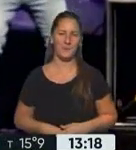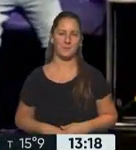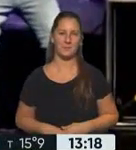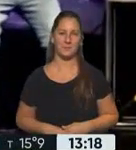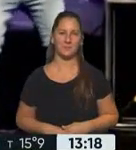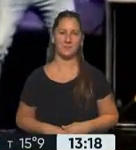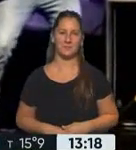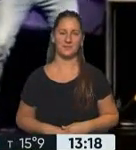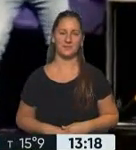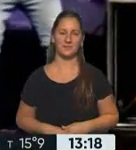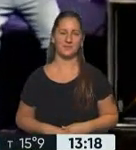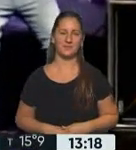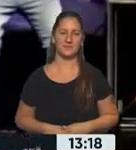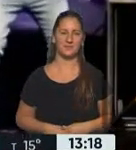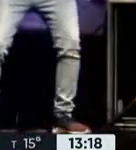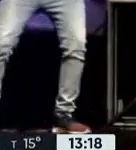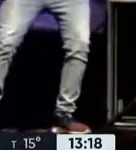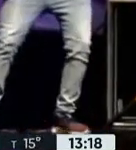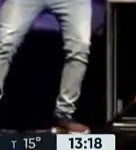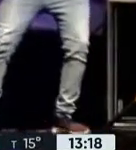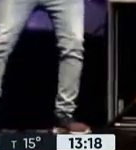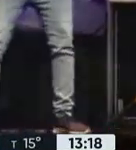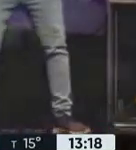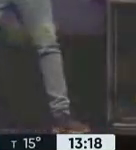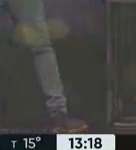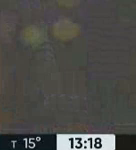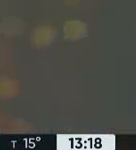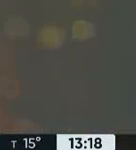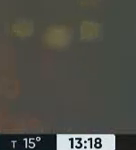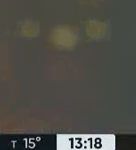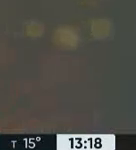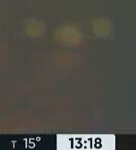Siente mi corazón y el fuego de su amor.